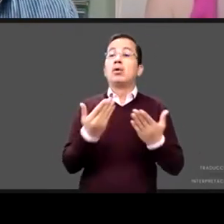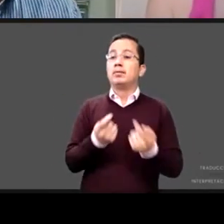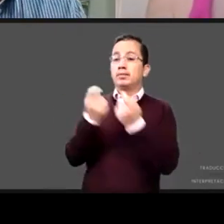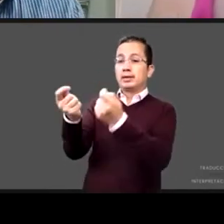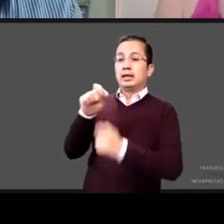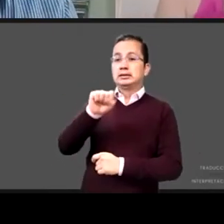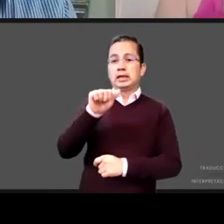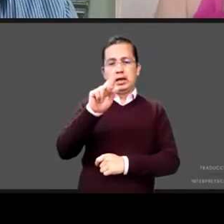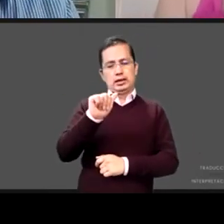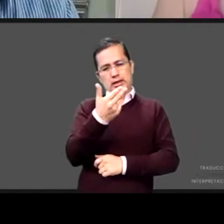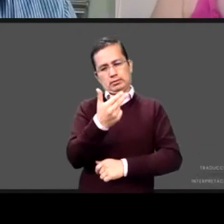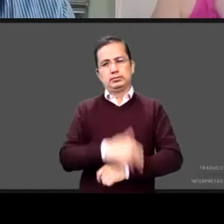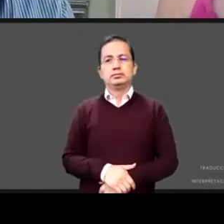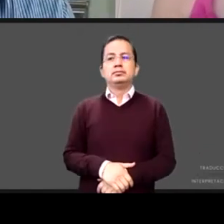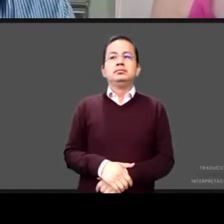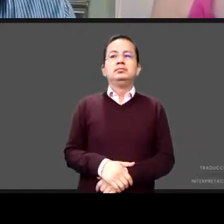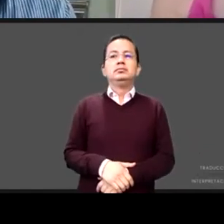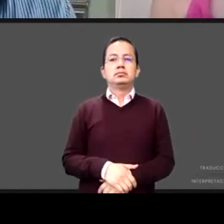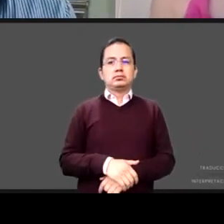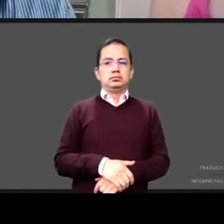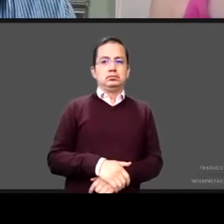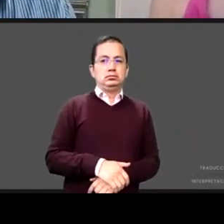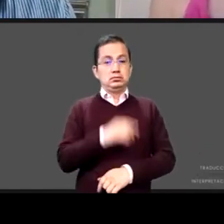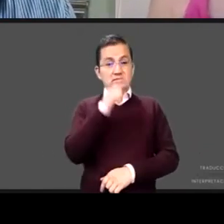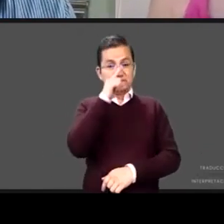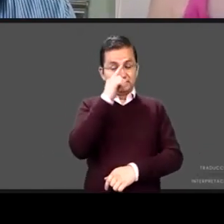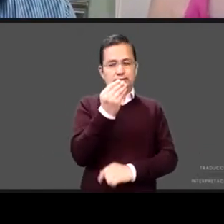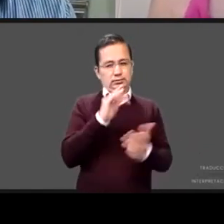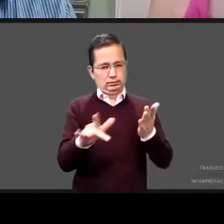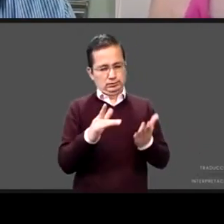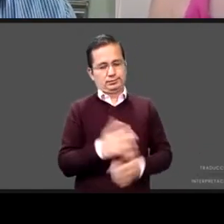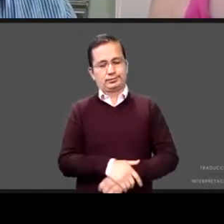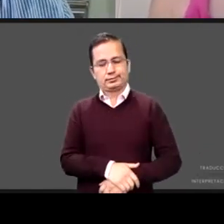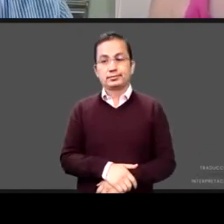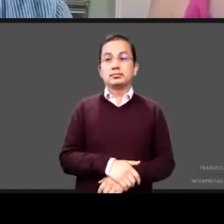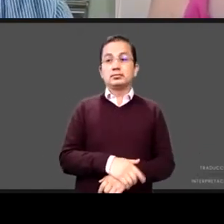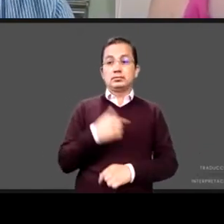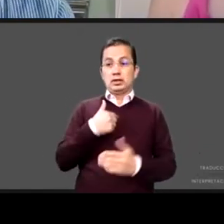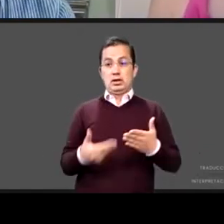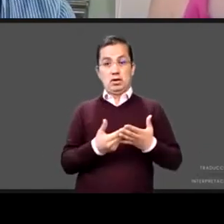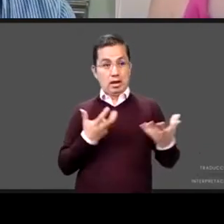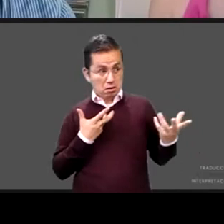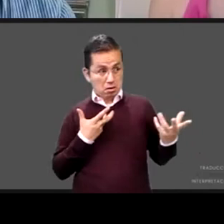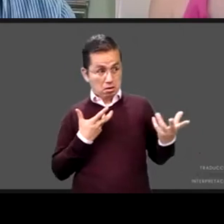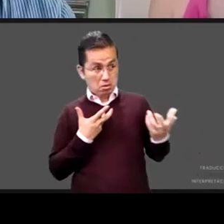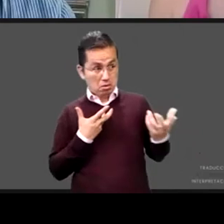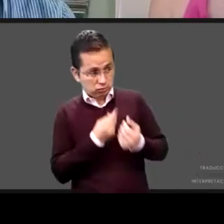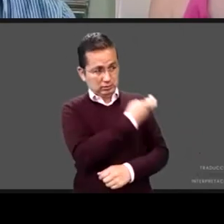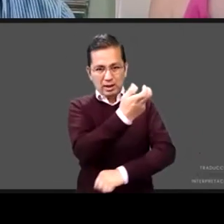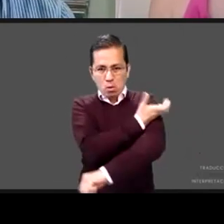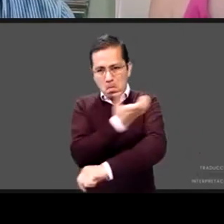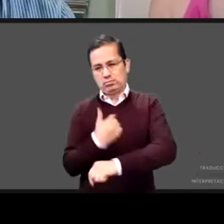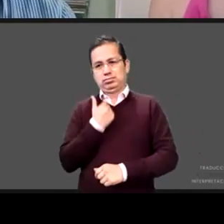Muchísimas gracias, Nelly. También es un gusto para mí estar con colegas con quien justo hemos estado ya por mucho tiempo trabajando estos temas. Tere me va a